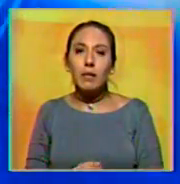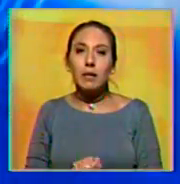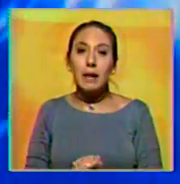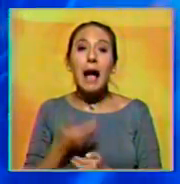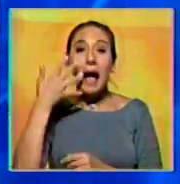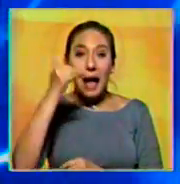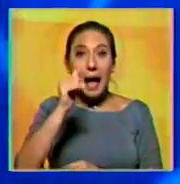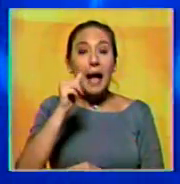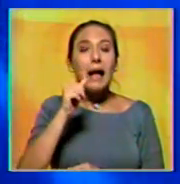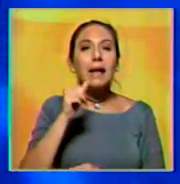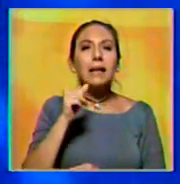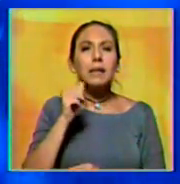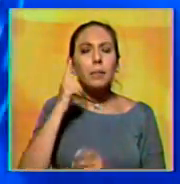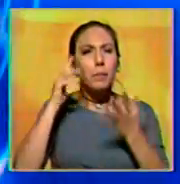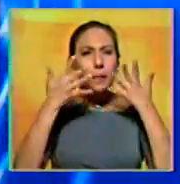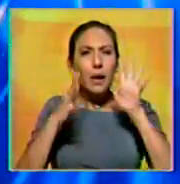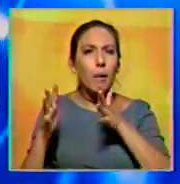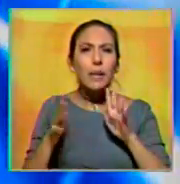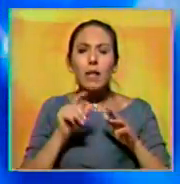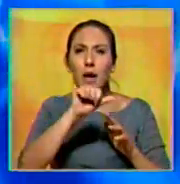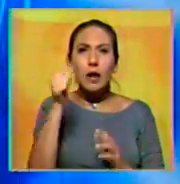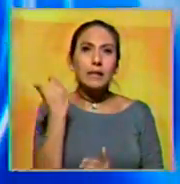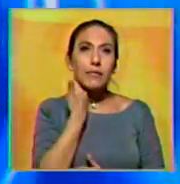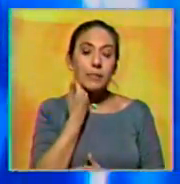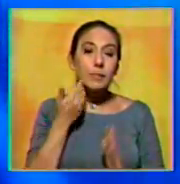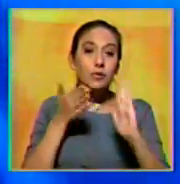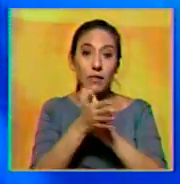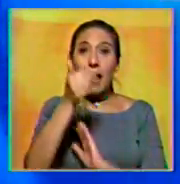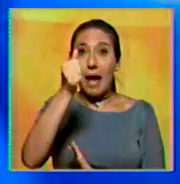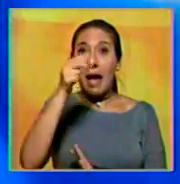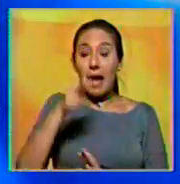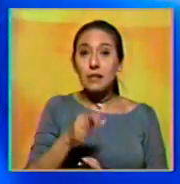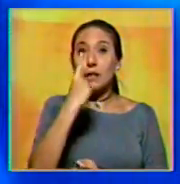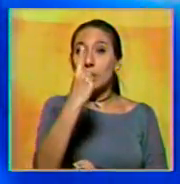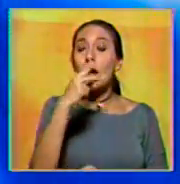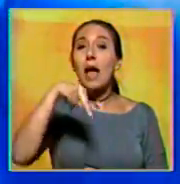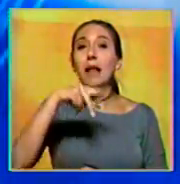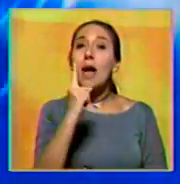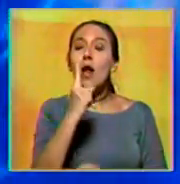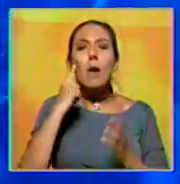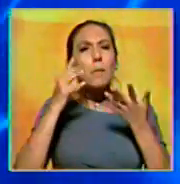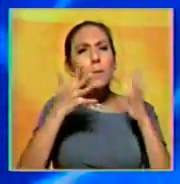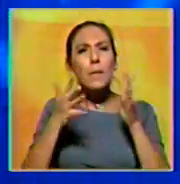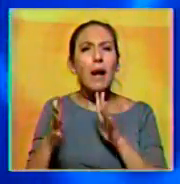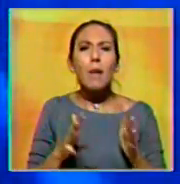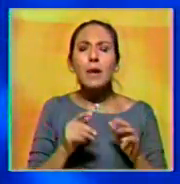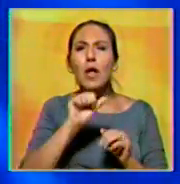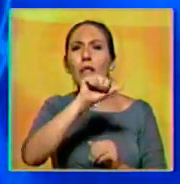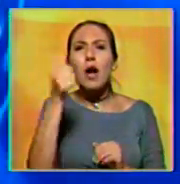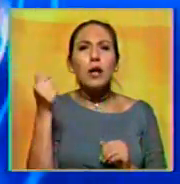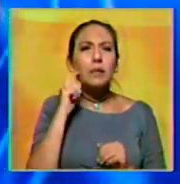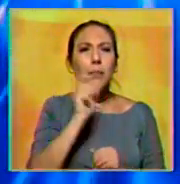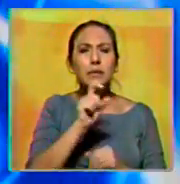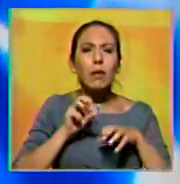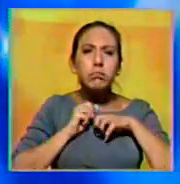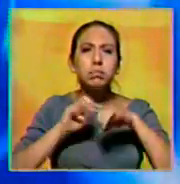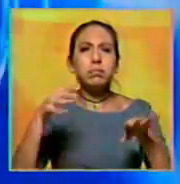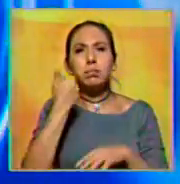tiene estimaciones de otras enfermedades, en cuanto a la H1N1, ¿cuál pudieran ser las estimaciones de otros contagiados? Es